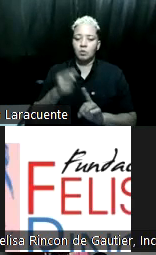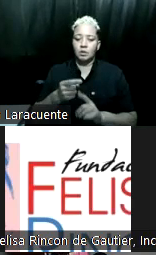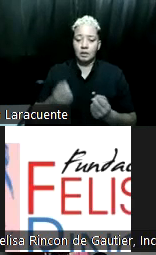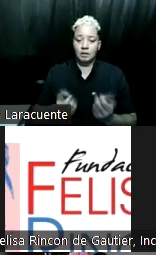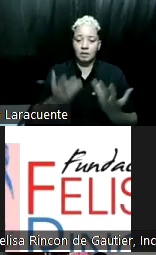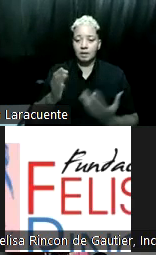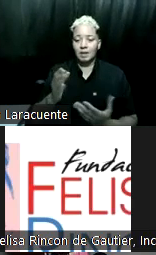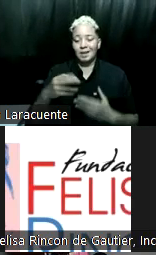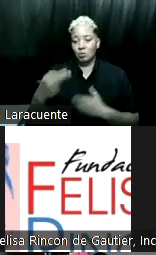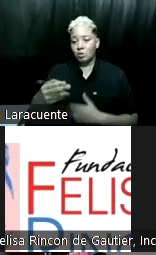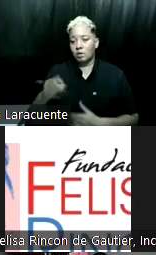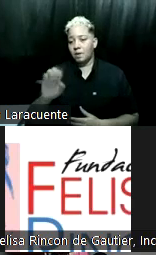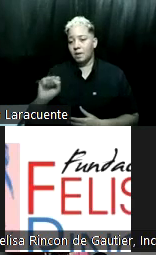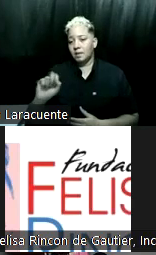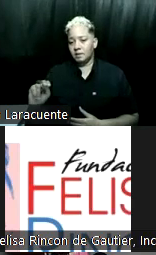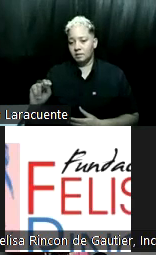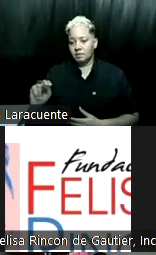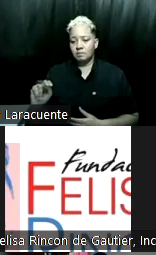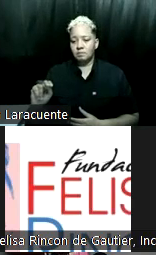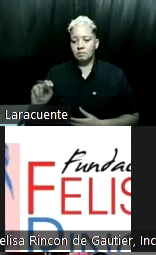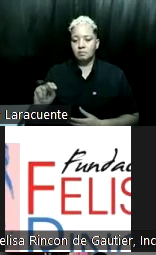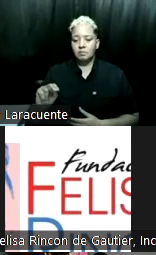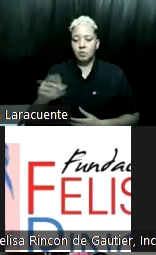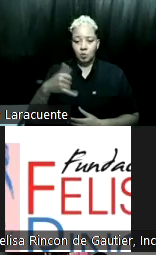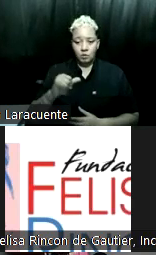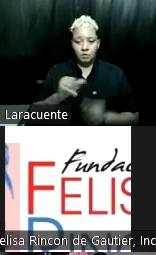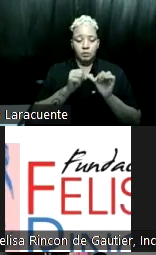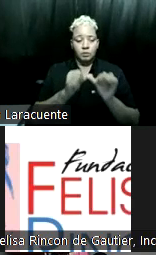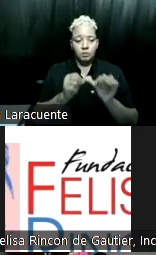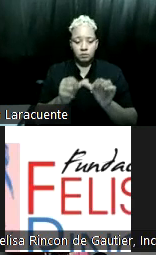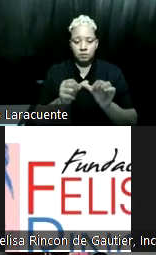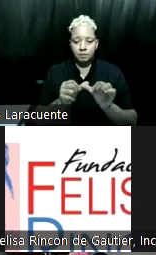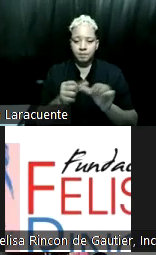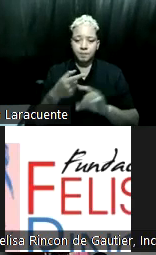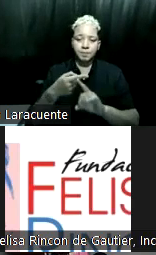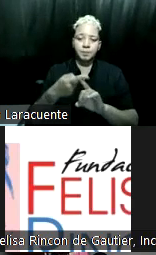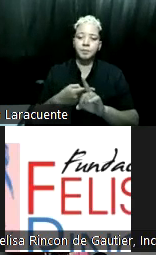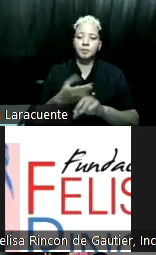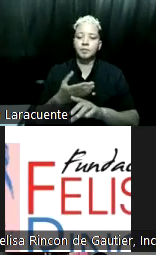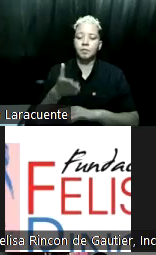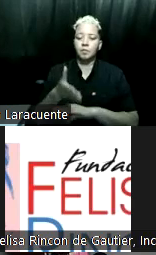BCN, un récord que aún continúa. Y unos meses después del